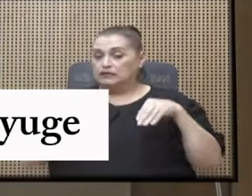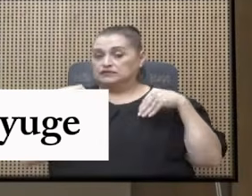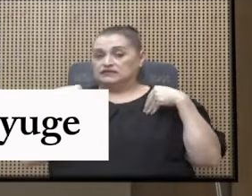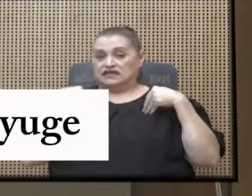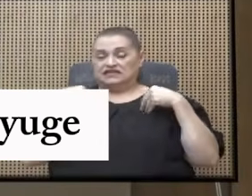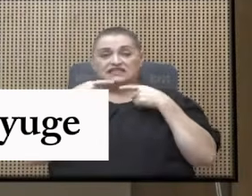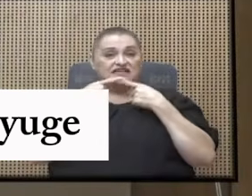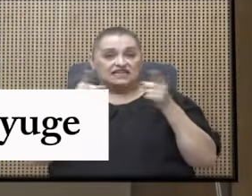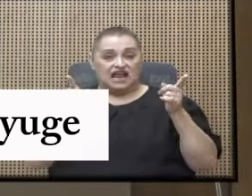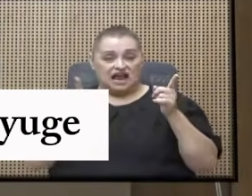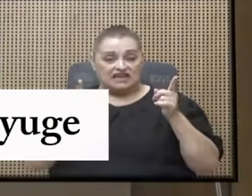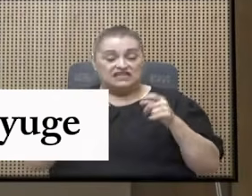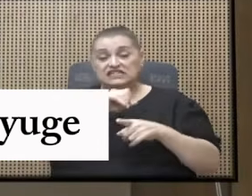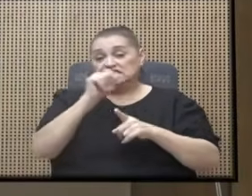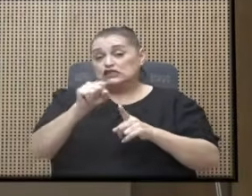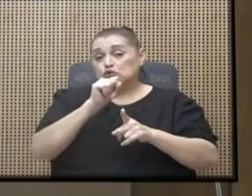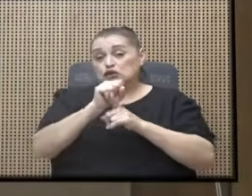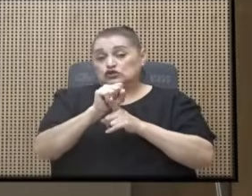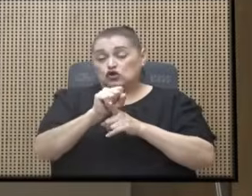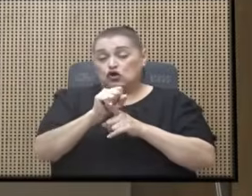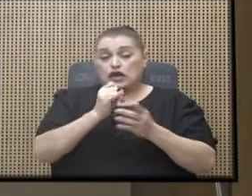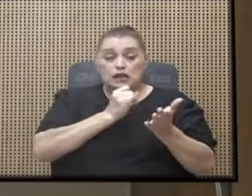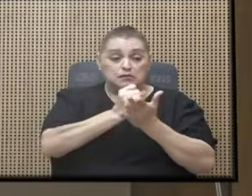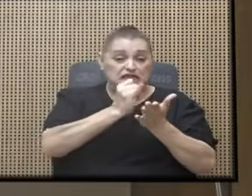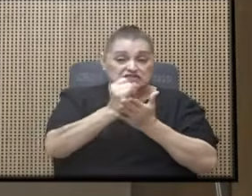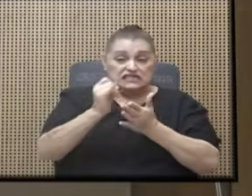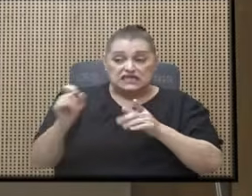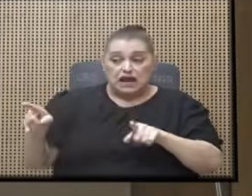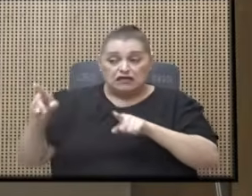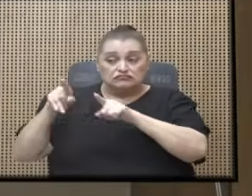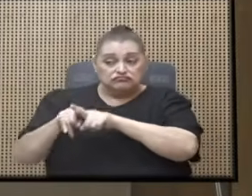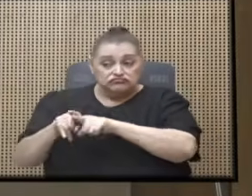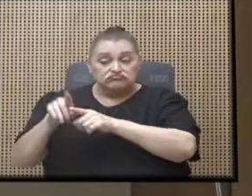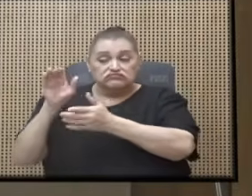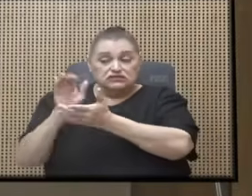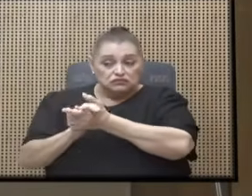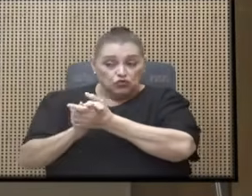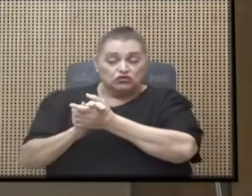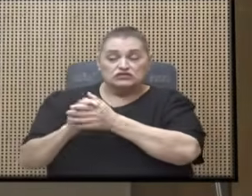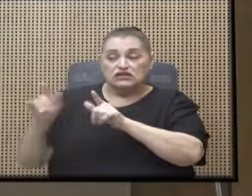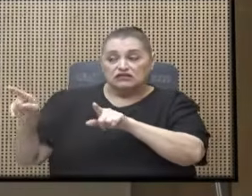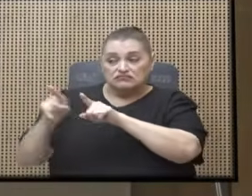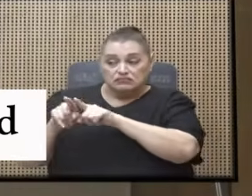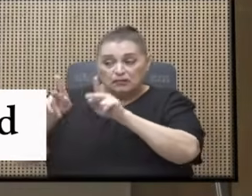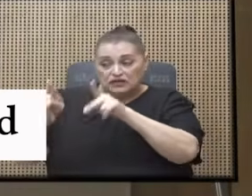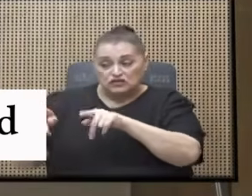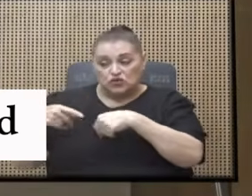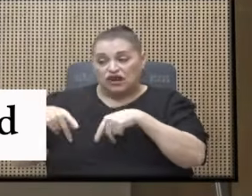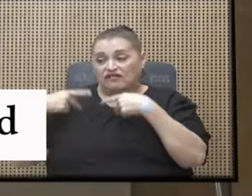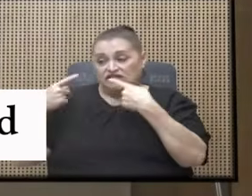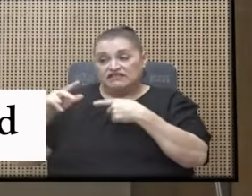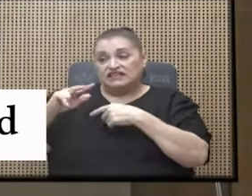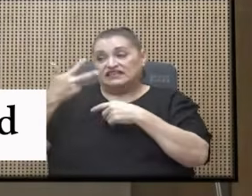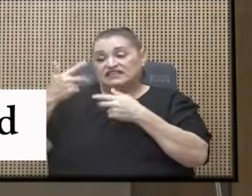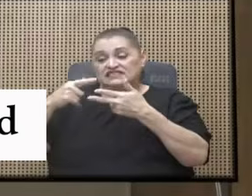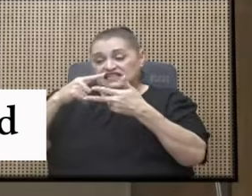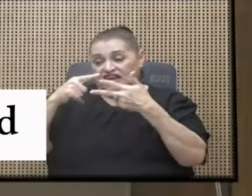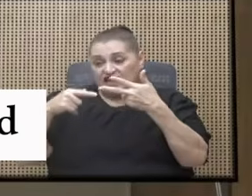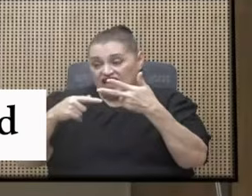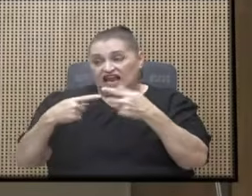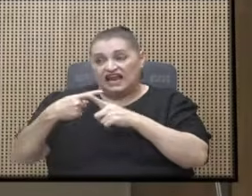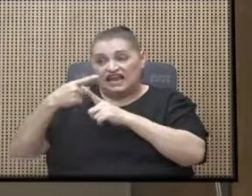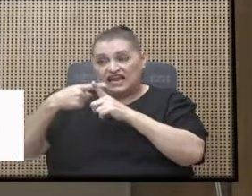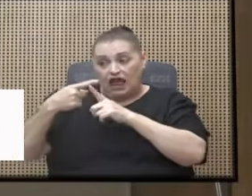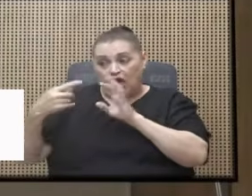casos en que sea investigado su cónyuge, conviviente, ascendiente, descendiente o pariente colateral, hasta el tercer grado inclusive de consanguinidad o